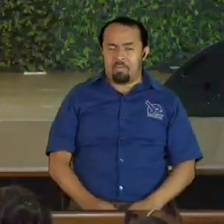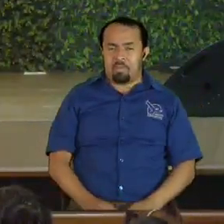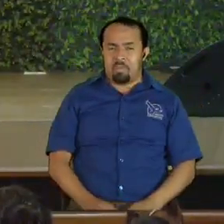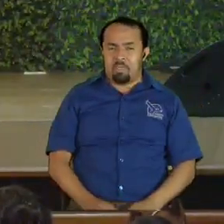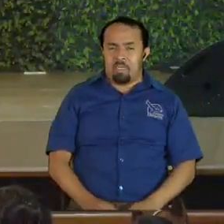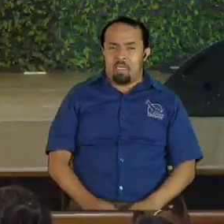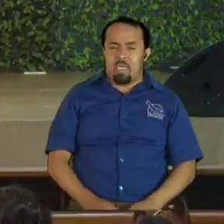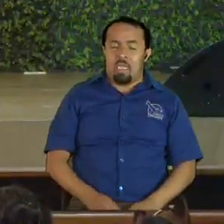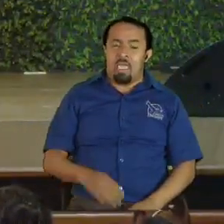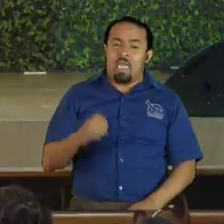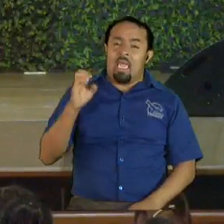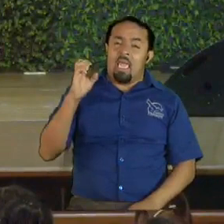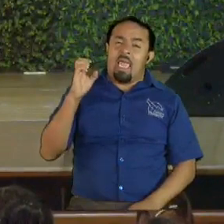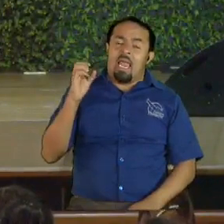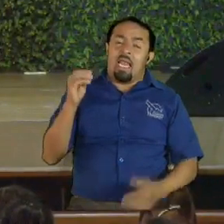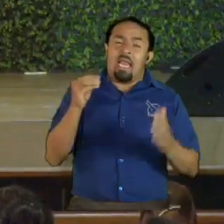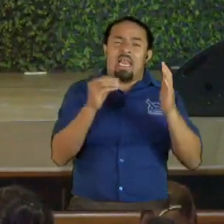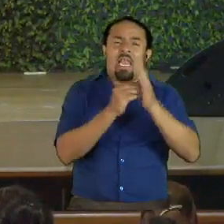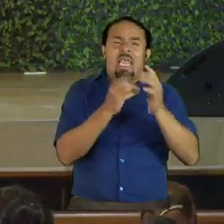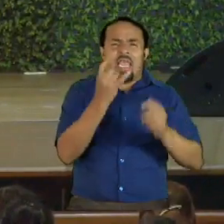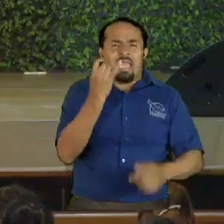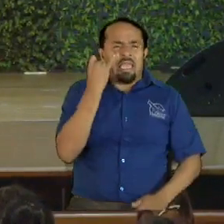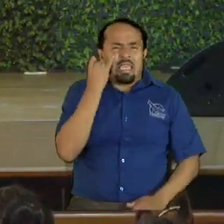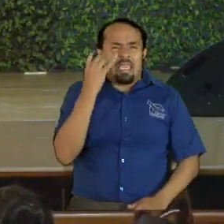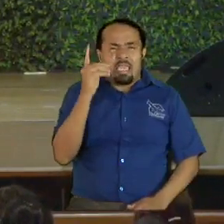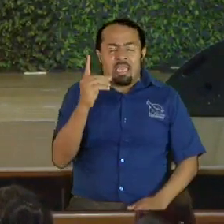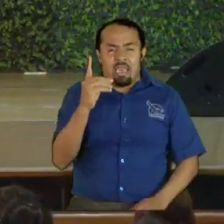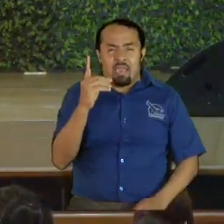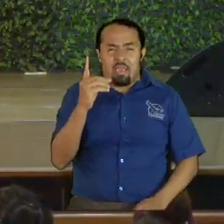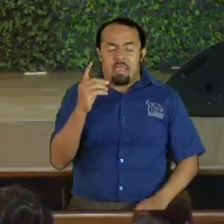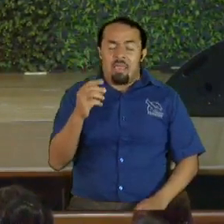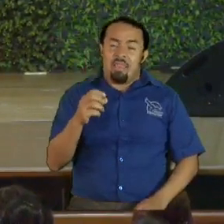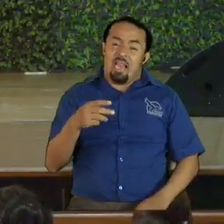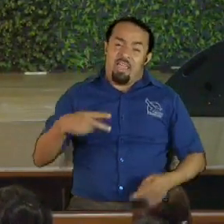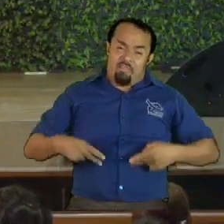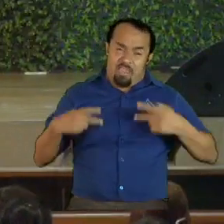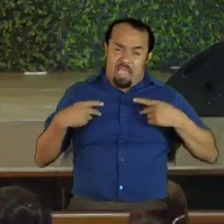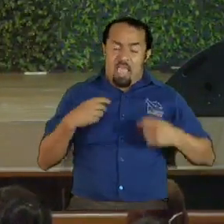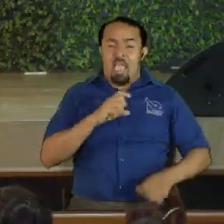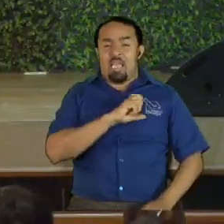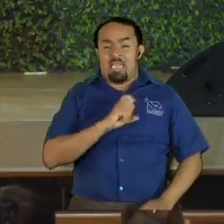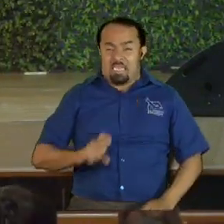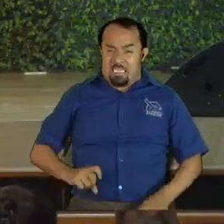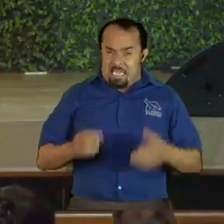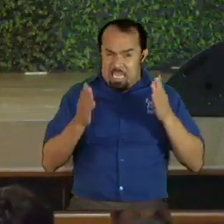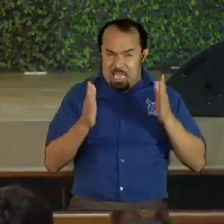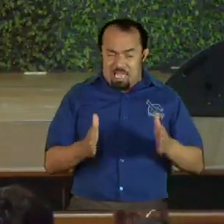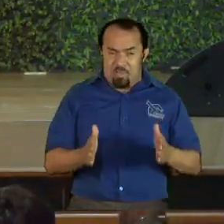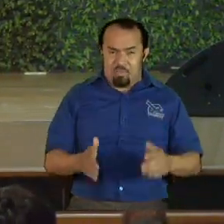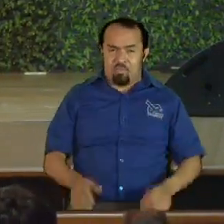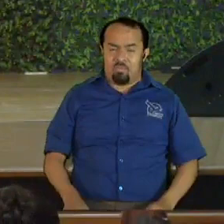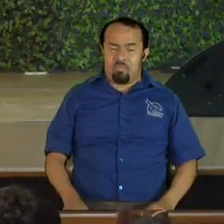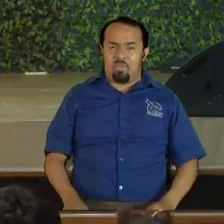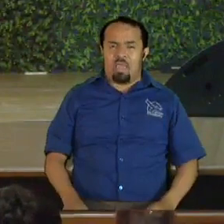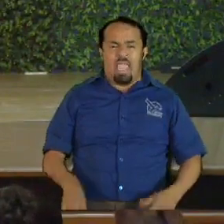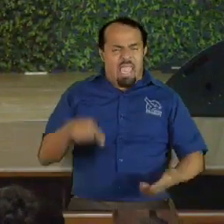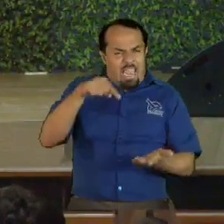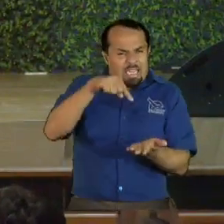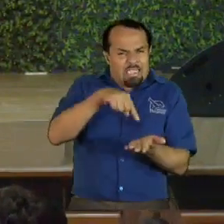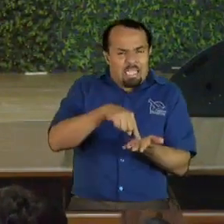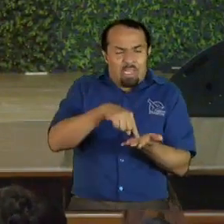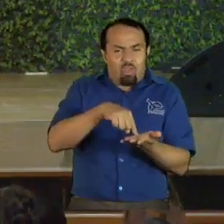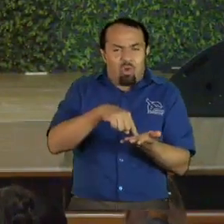de el kit del asunto cristiano, el centro de